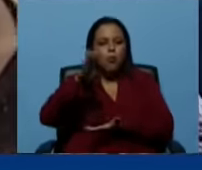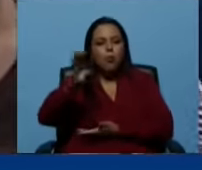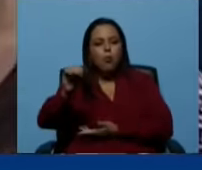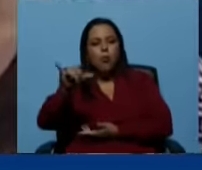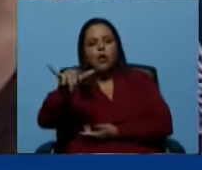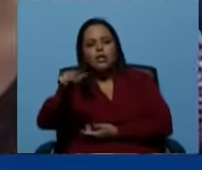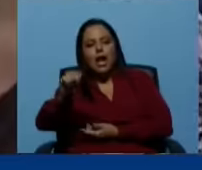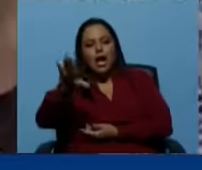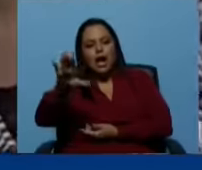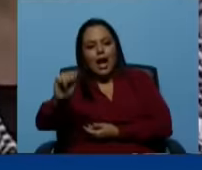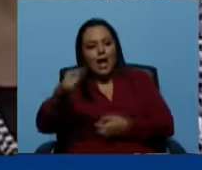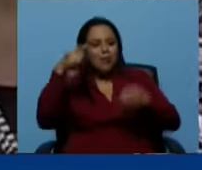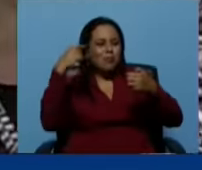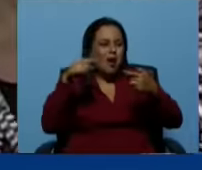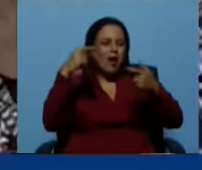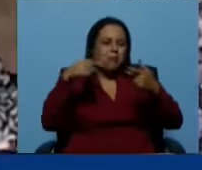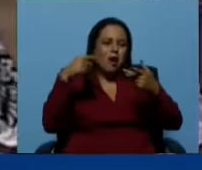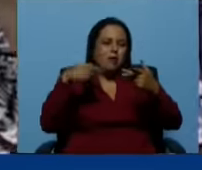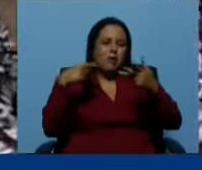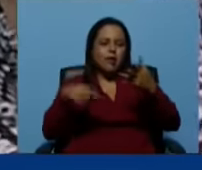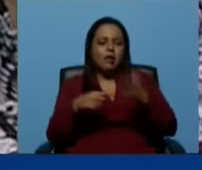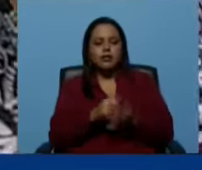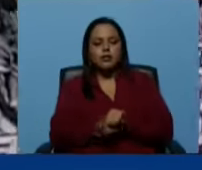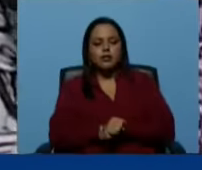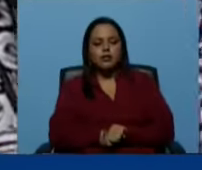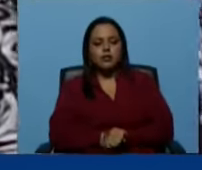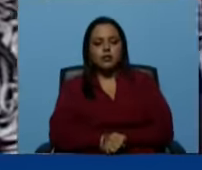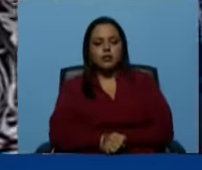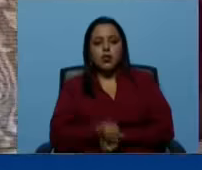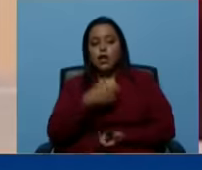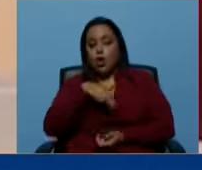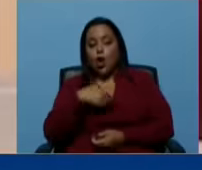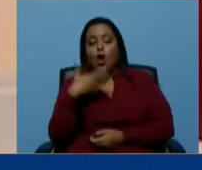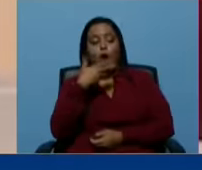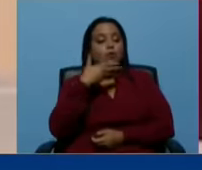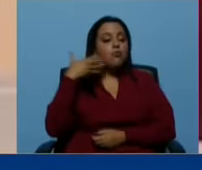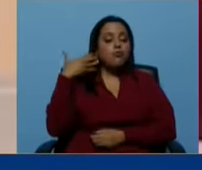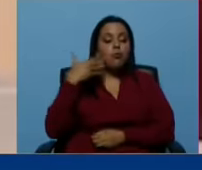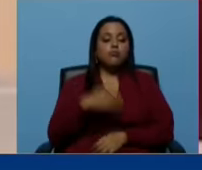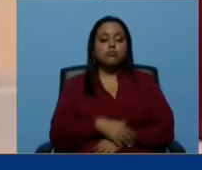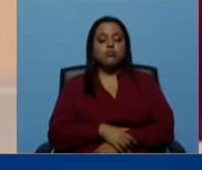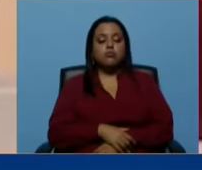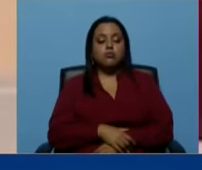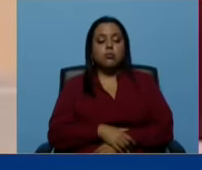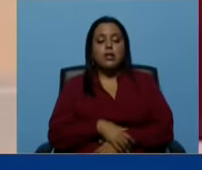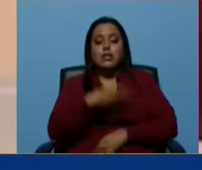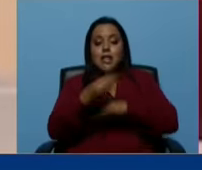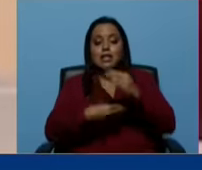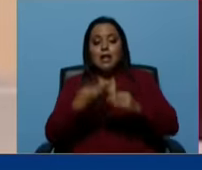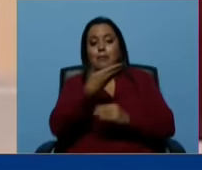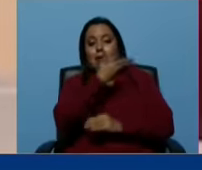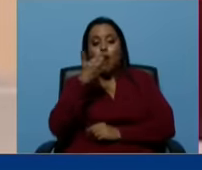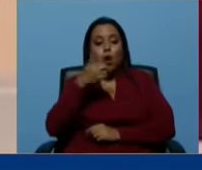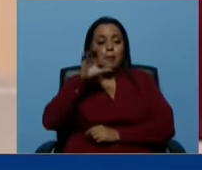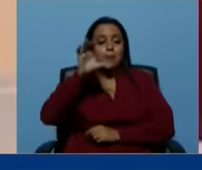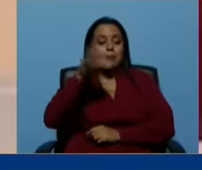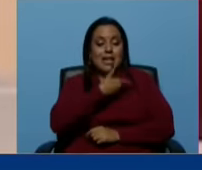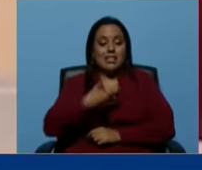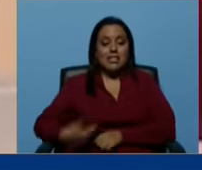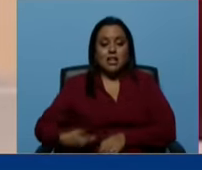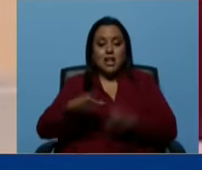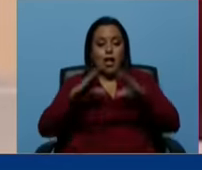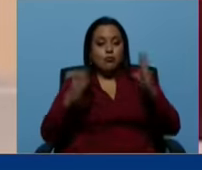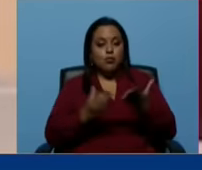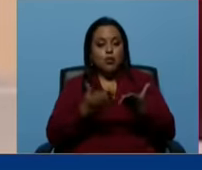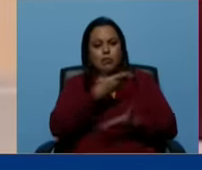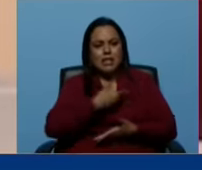Bomboná, Junín, Ayacucho y que estamos orgullosos de haber tenido al mejor presidente del mundo, nuestro comandante